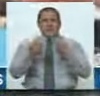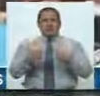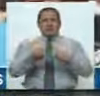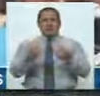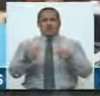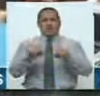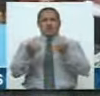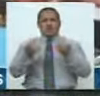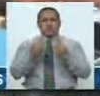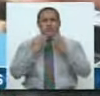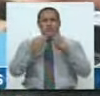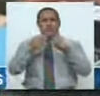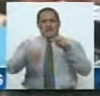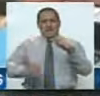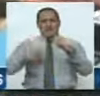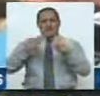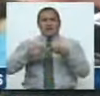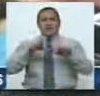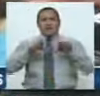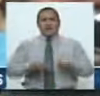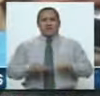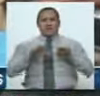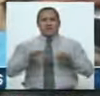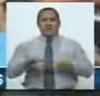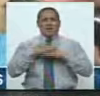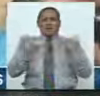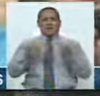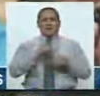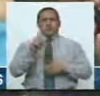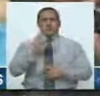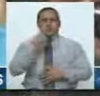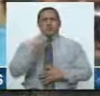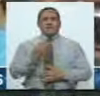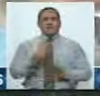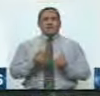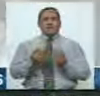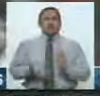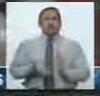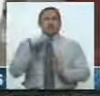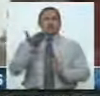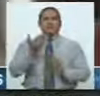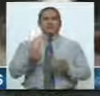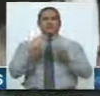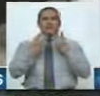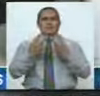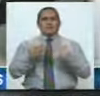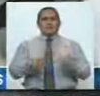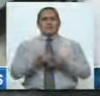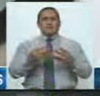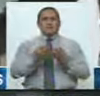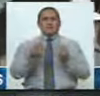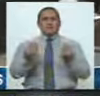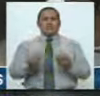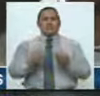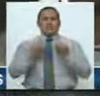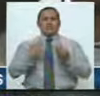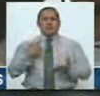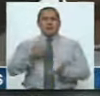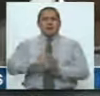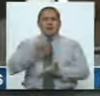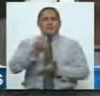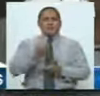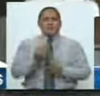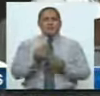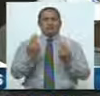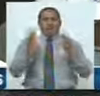rotas? Rompen las llantas, rompen los amortiguadores. Eso no es justo, pues mucho está subiendo. Es mucho, señorita, es mucho, porque nosotros pagamos